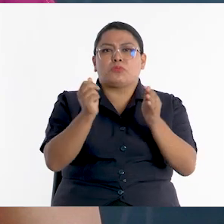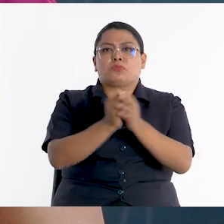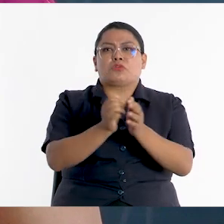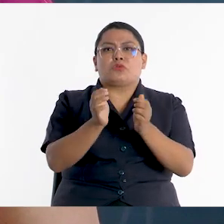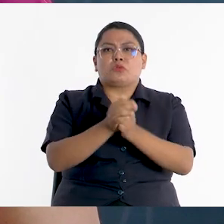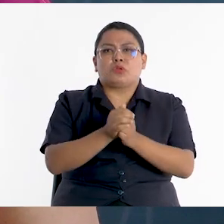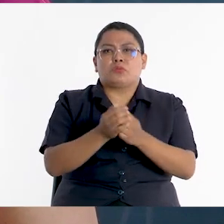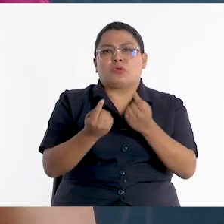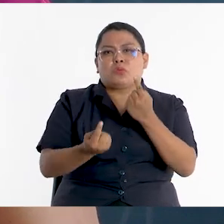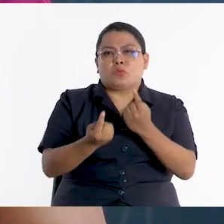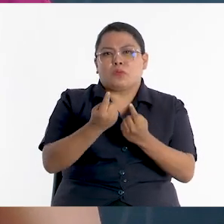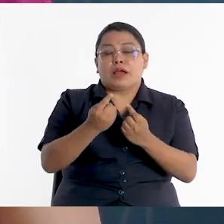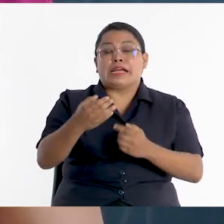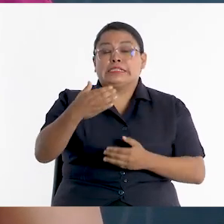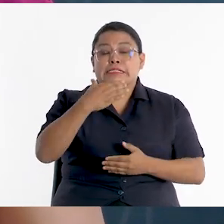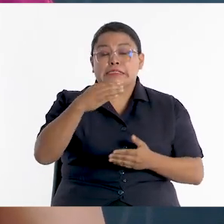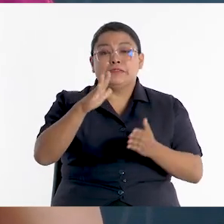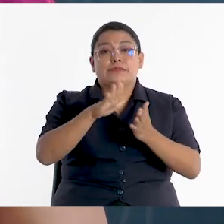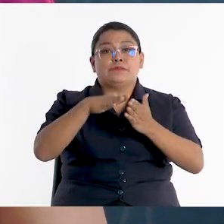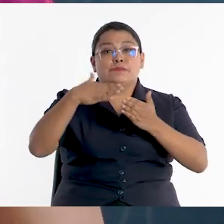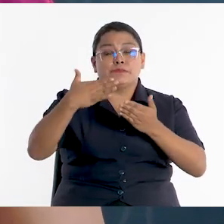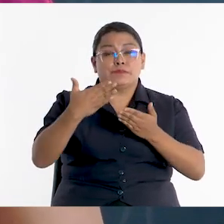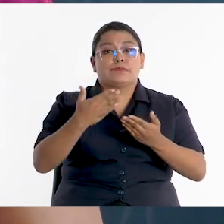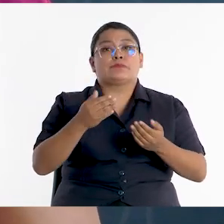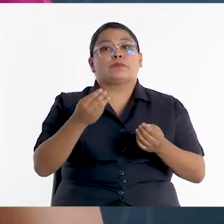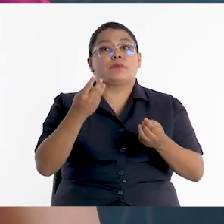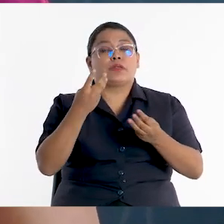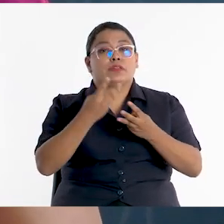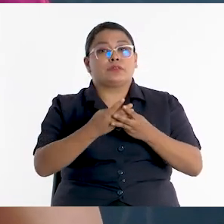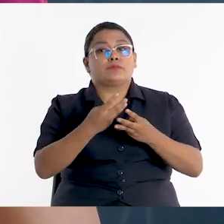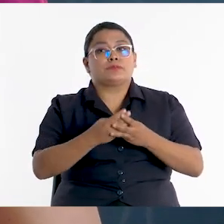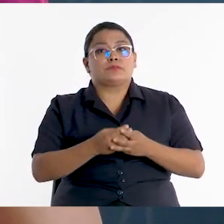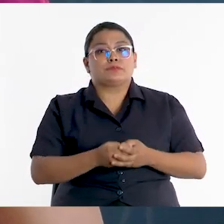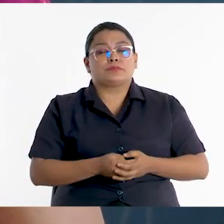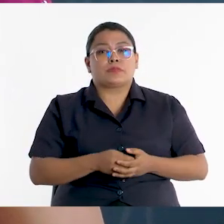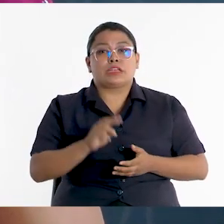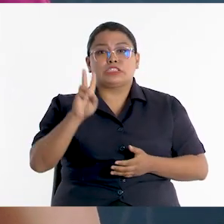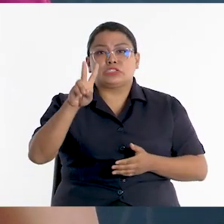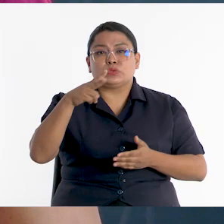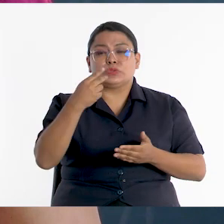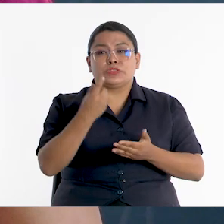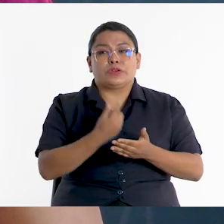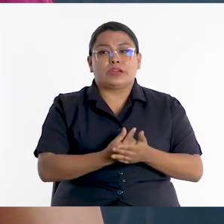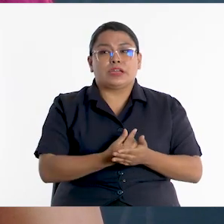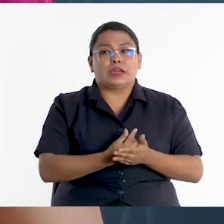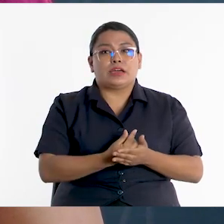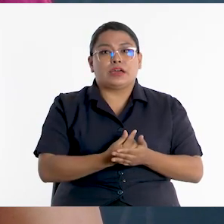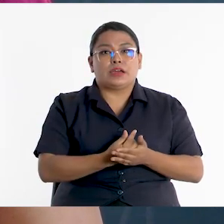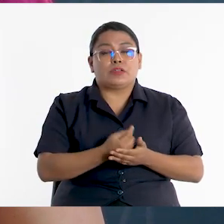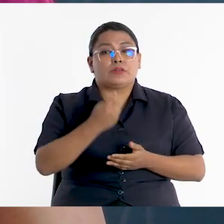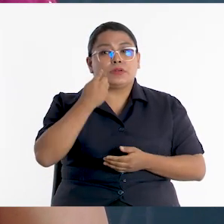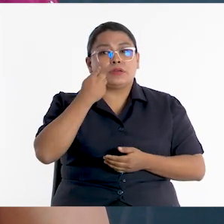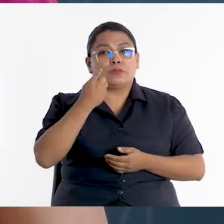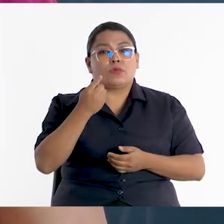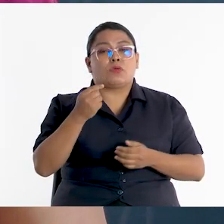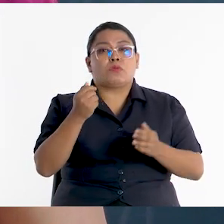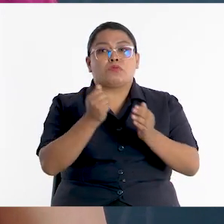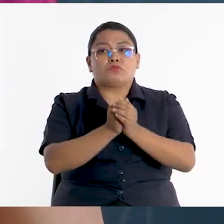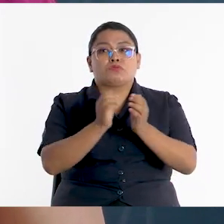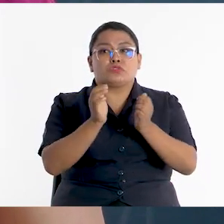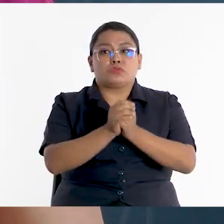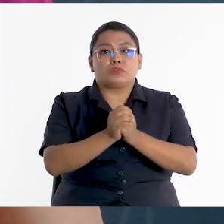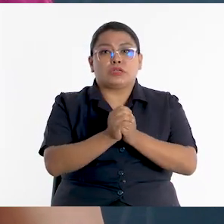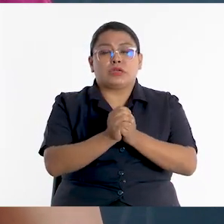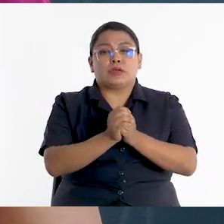para resolver problemas en los cuales nos es difícil plantear la operación. En el caso de segundo grado,